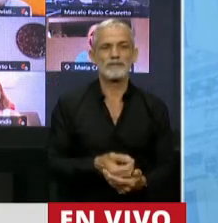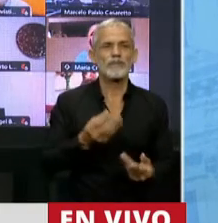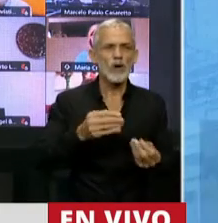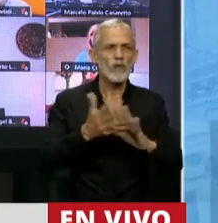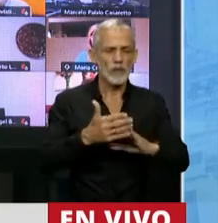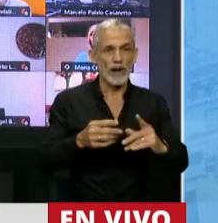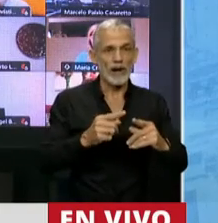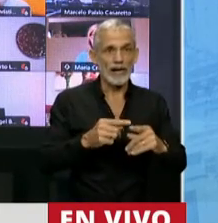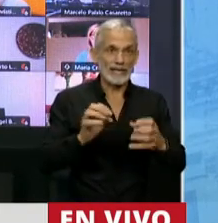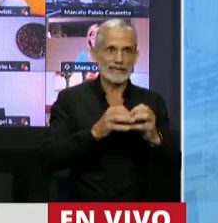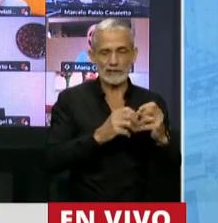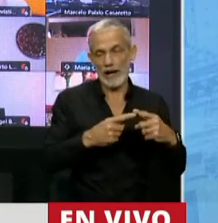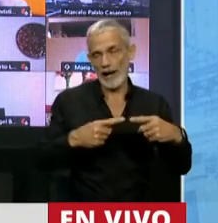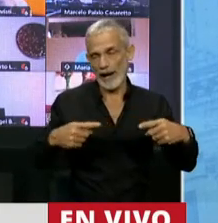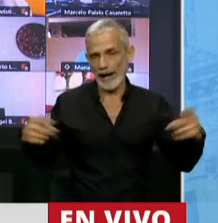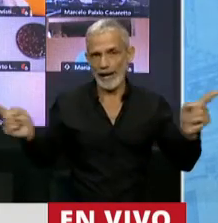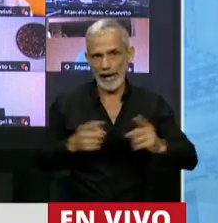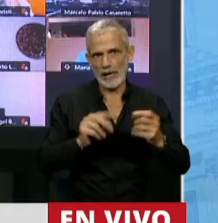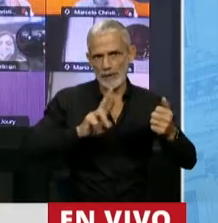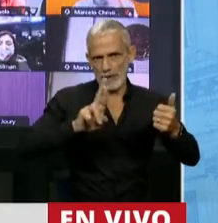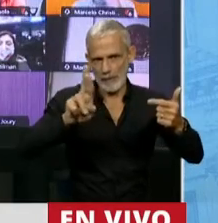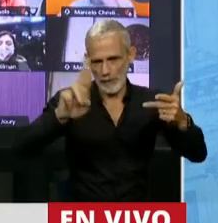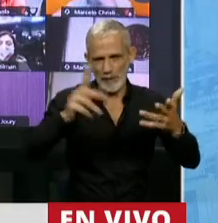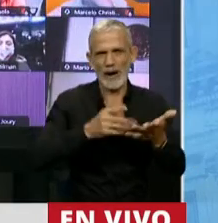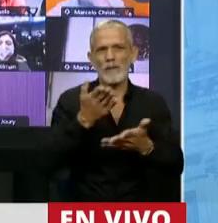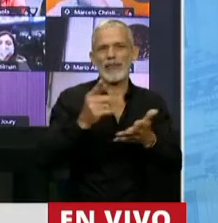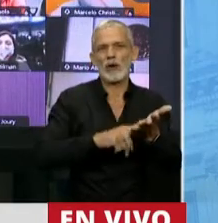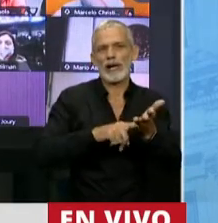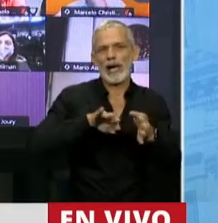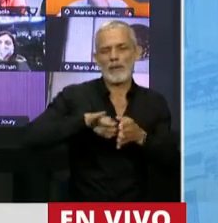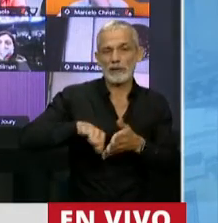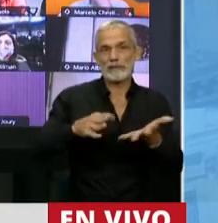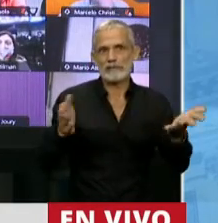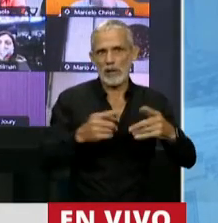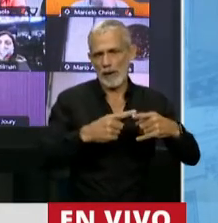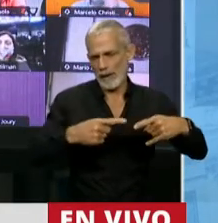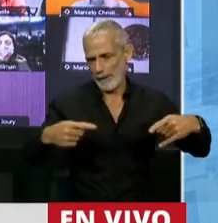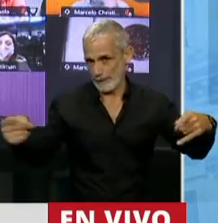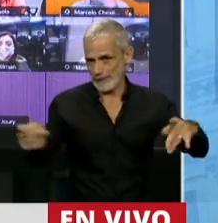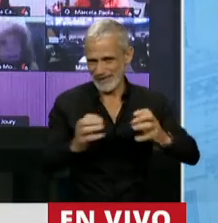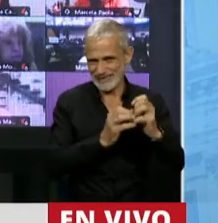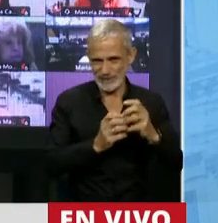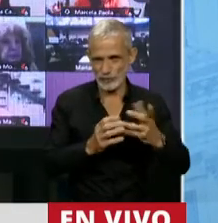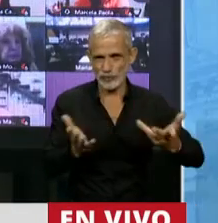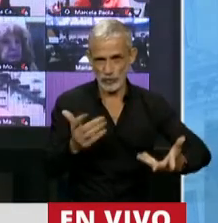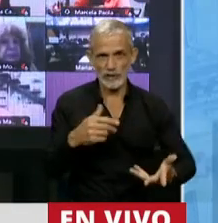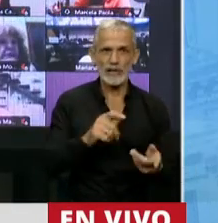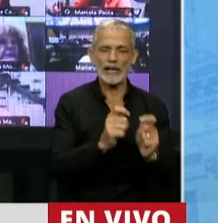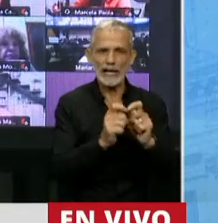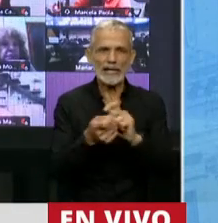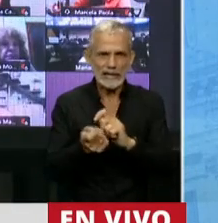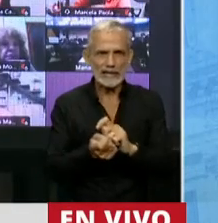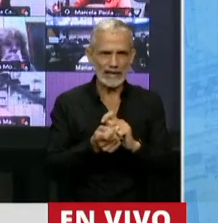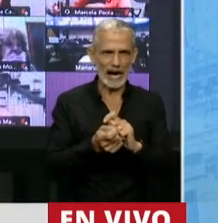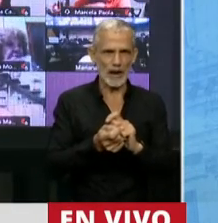cómo se dilató la sesión en función de las cuestiones de privilegio, los apartamientos. Hemos estado también realizando modificaciones